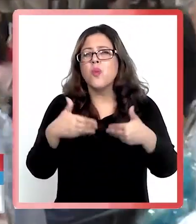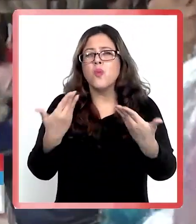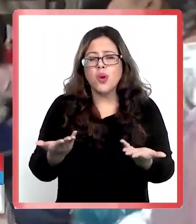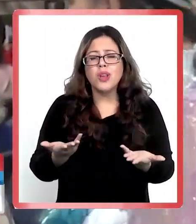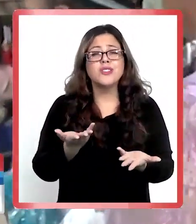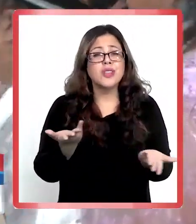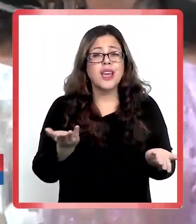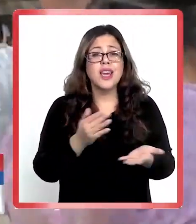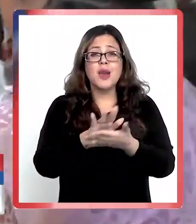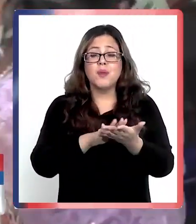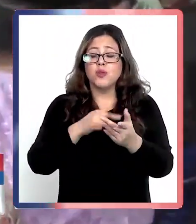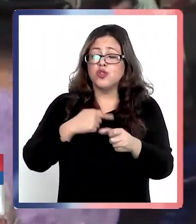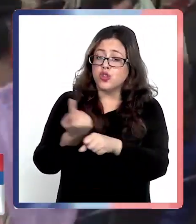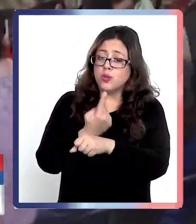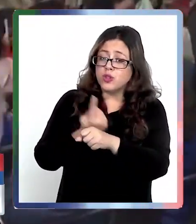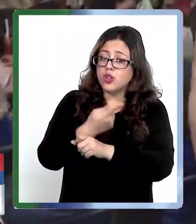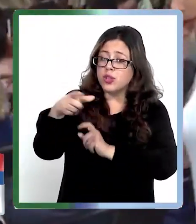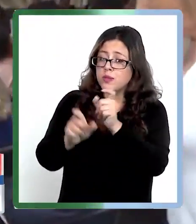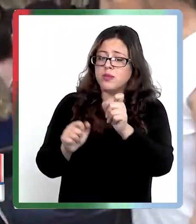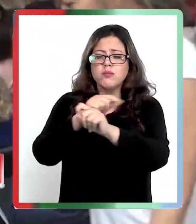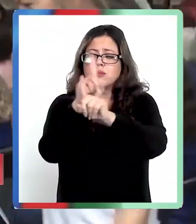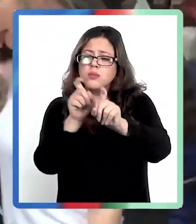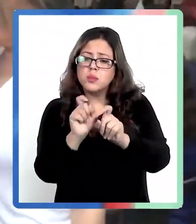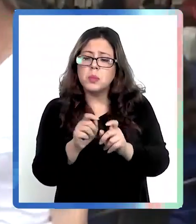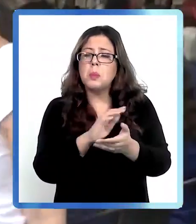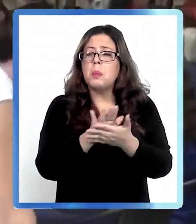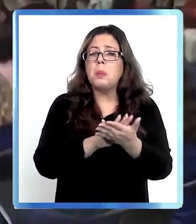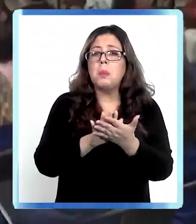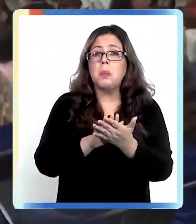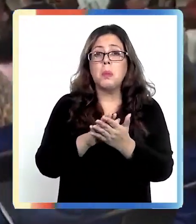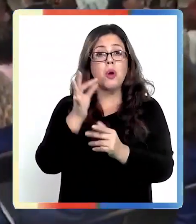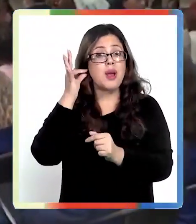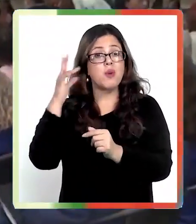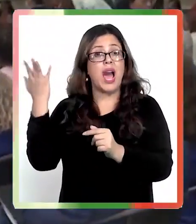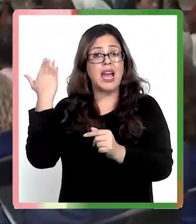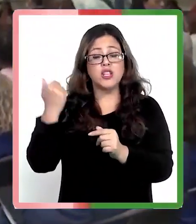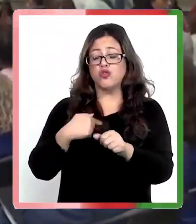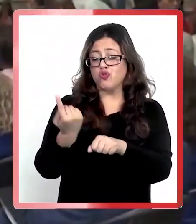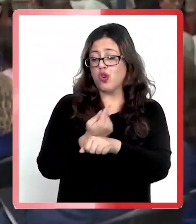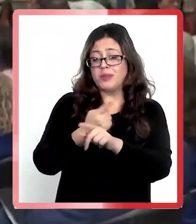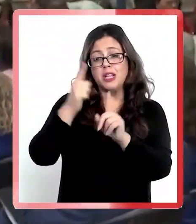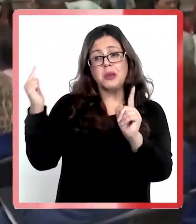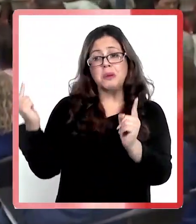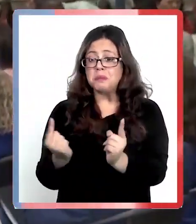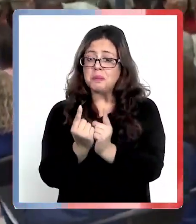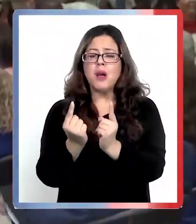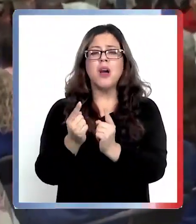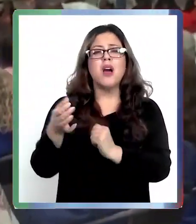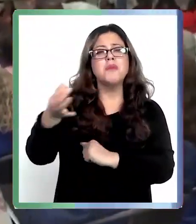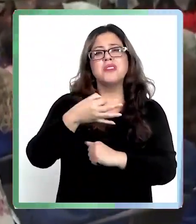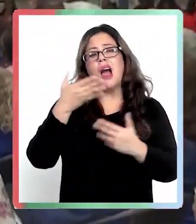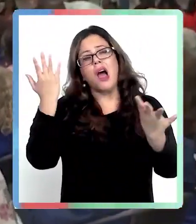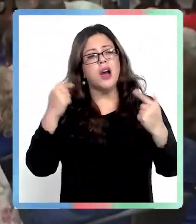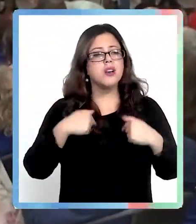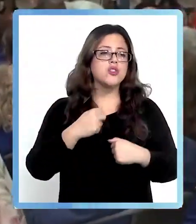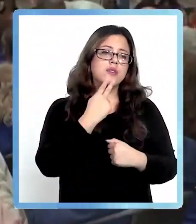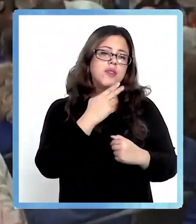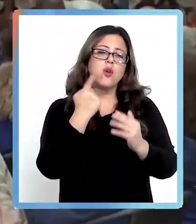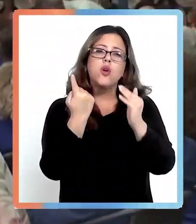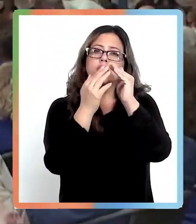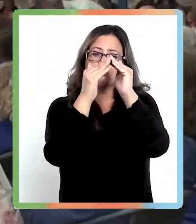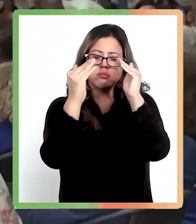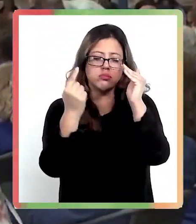que siempre cuando yo converso con alguien y le pregunto, por ser con la señora que estaba conversando, me dice, ay, me dice, yo